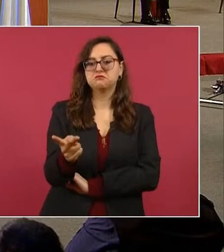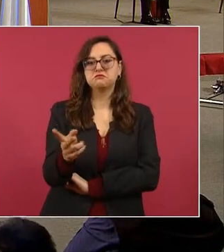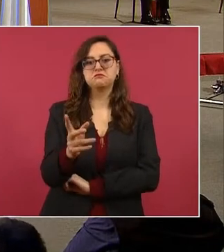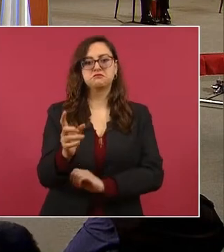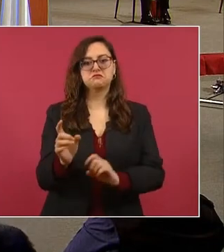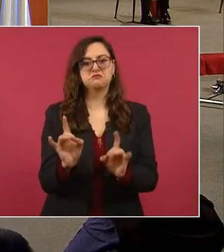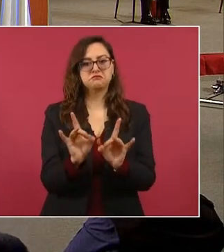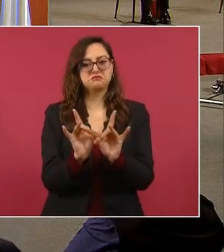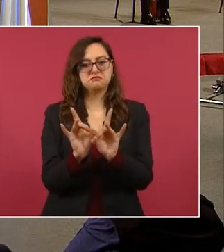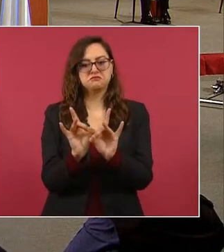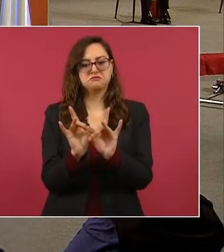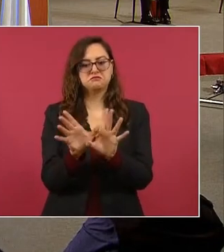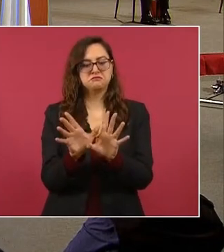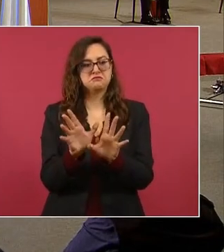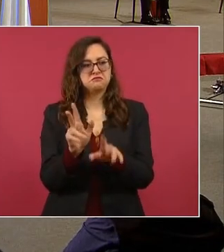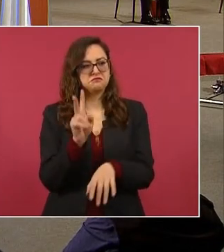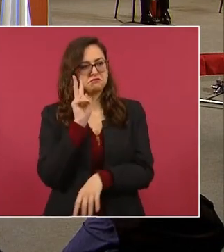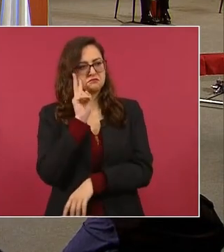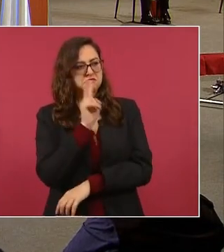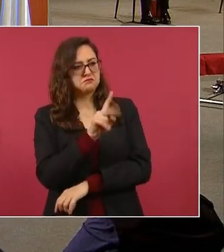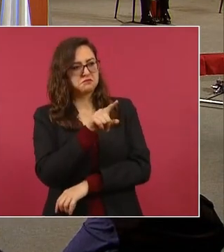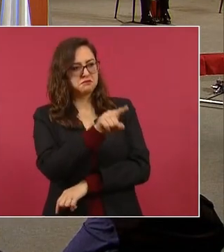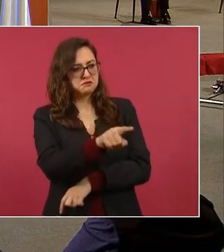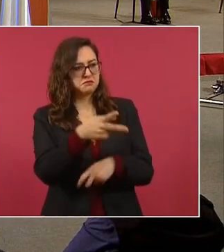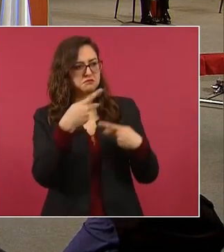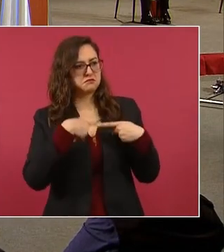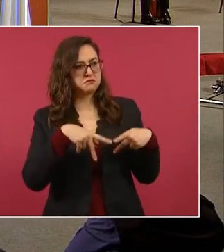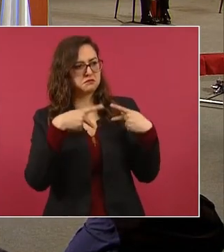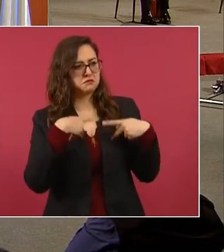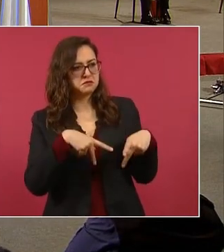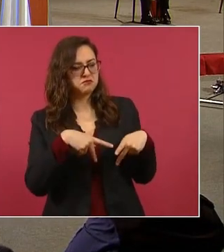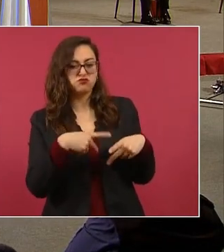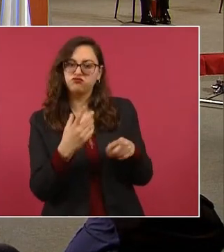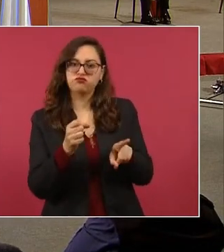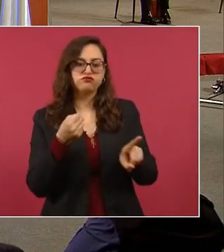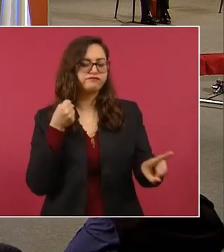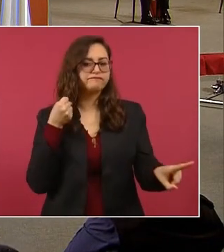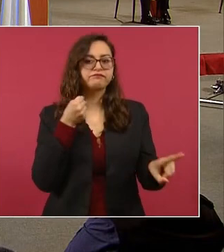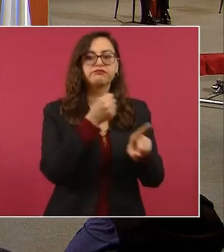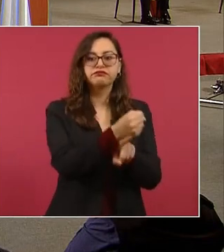encontraban tomando unas fotografías en la vía pública,